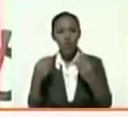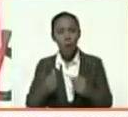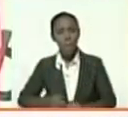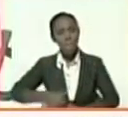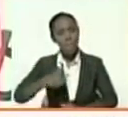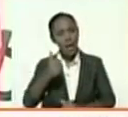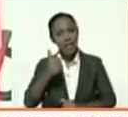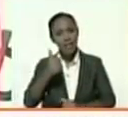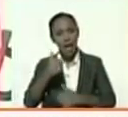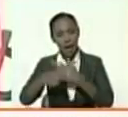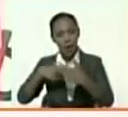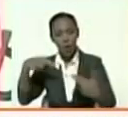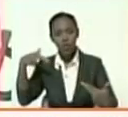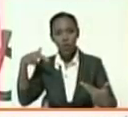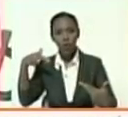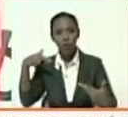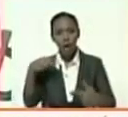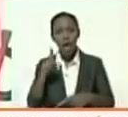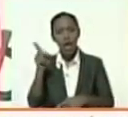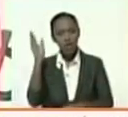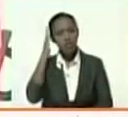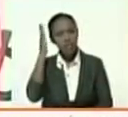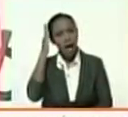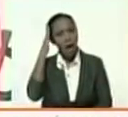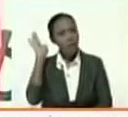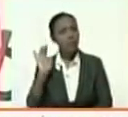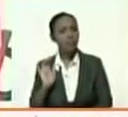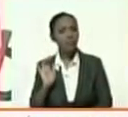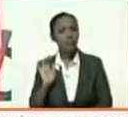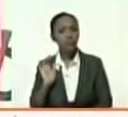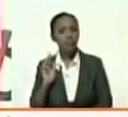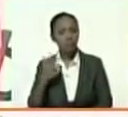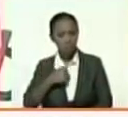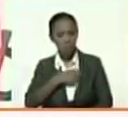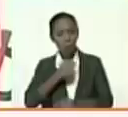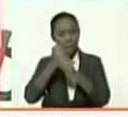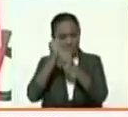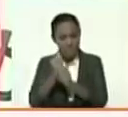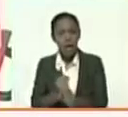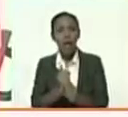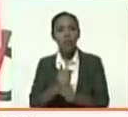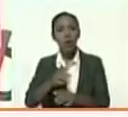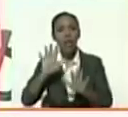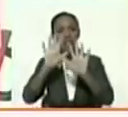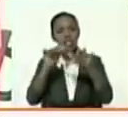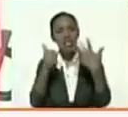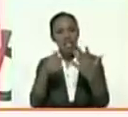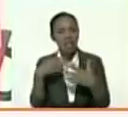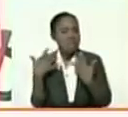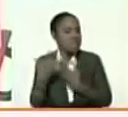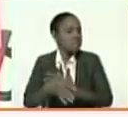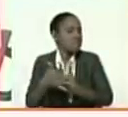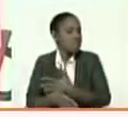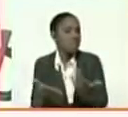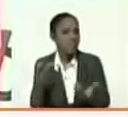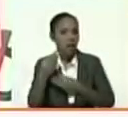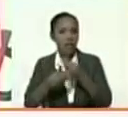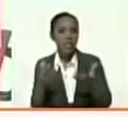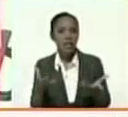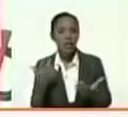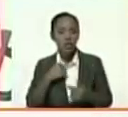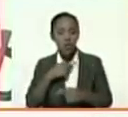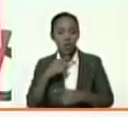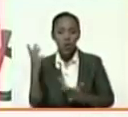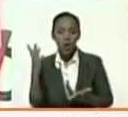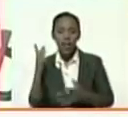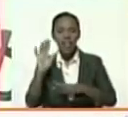con mucha más revolución. Ellos lo saben, por eso lo estamos esperando el 16, a ver qué van a hacer. ¿Nosotros para dónde venimos el 16?